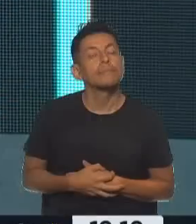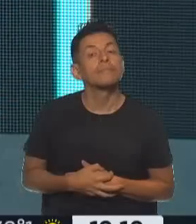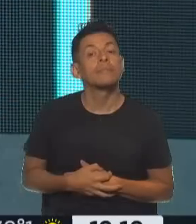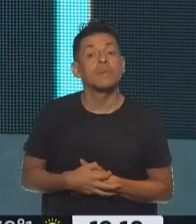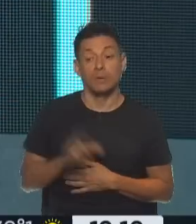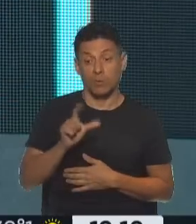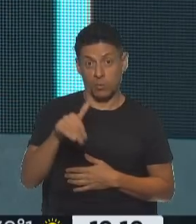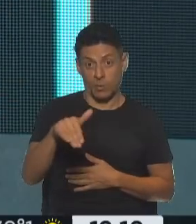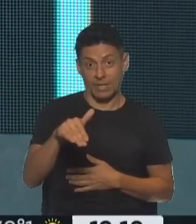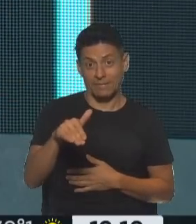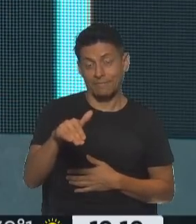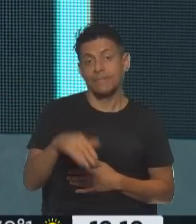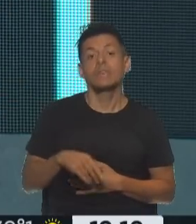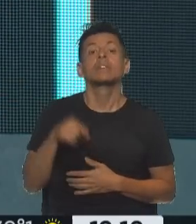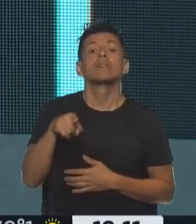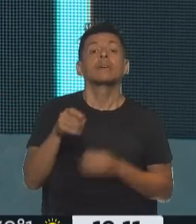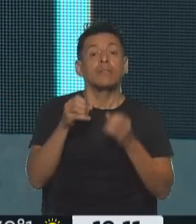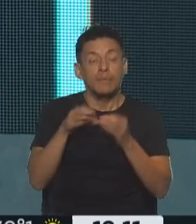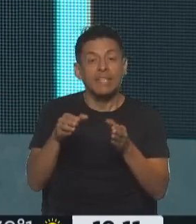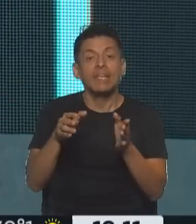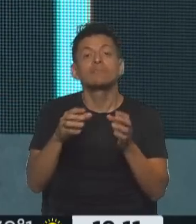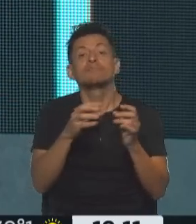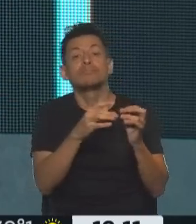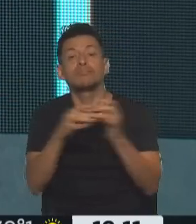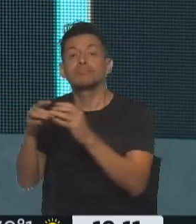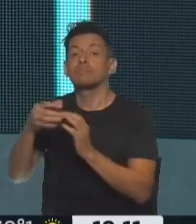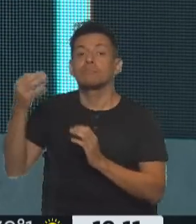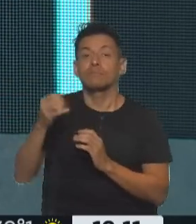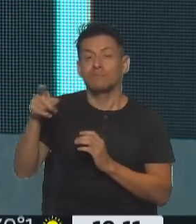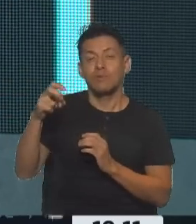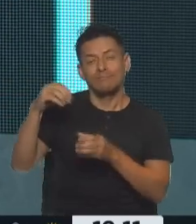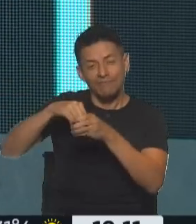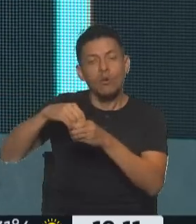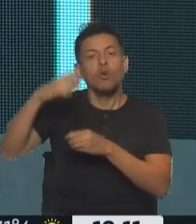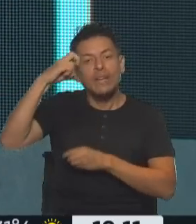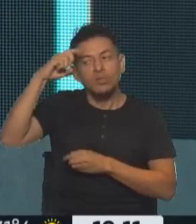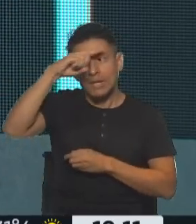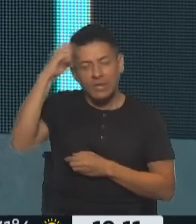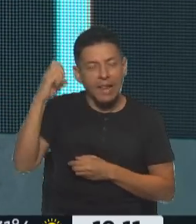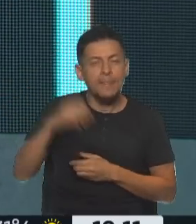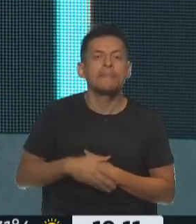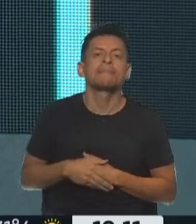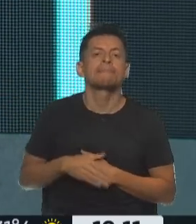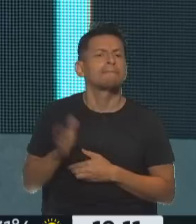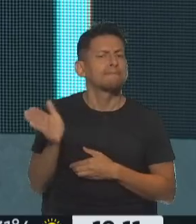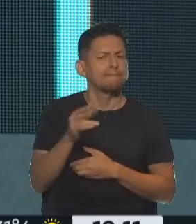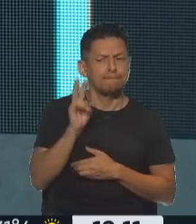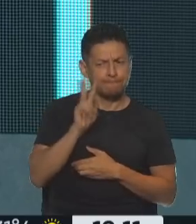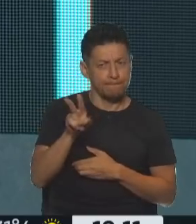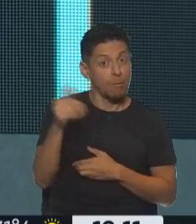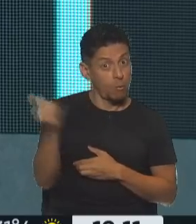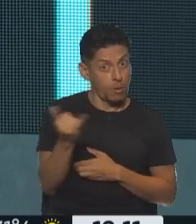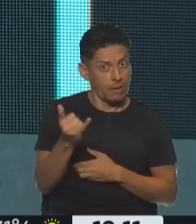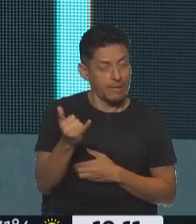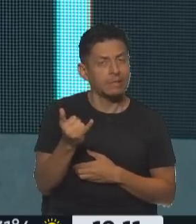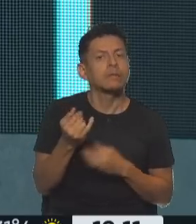Este lunes, pasado mañana, comienza el periodo de sesiones extraordinarias en el Congreso Nacional, aunque todas las miradas están puestas en el próximo jueves,